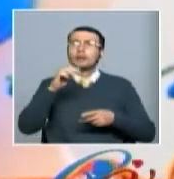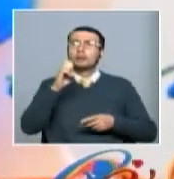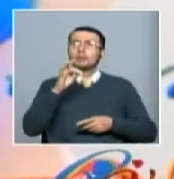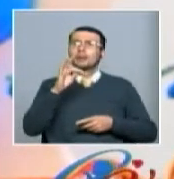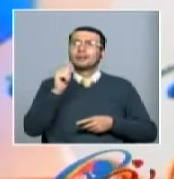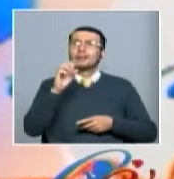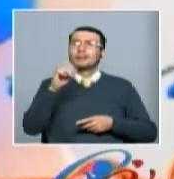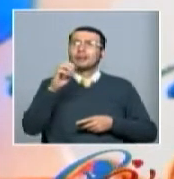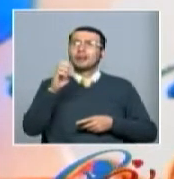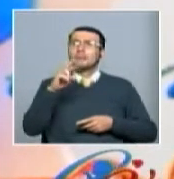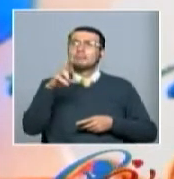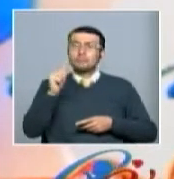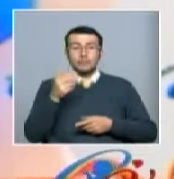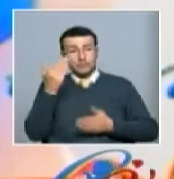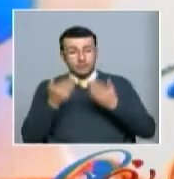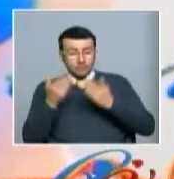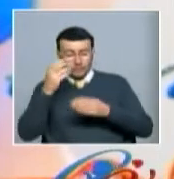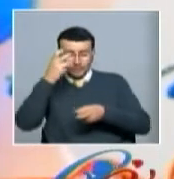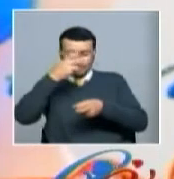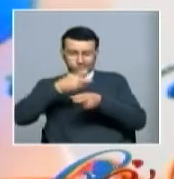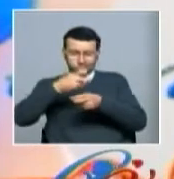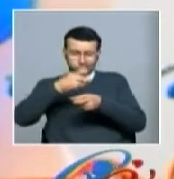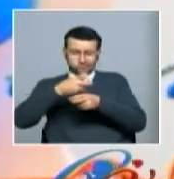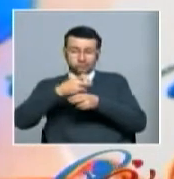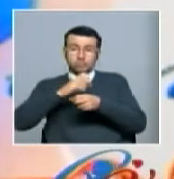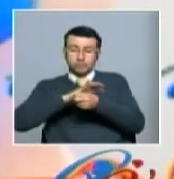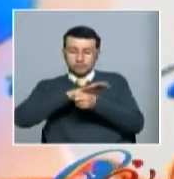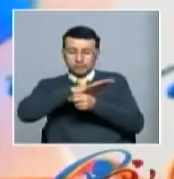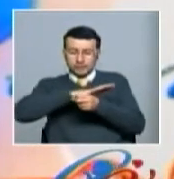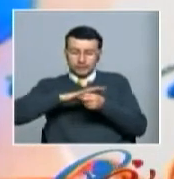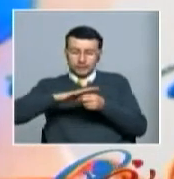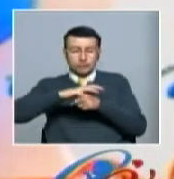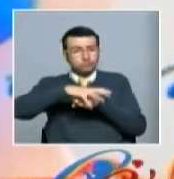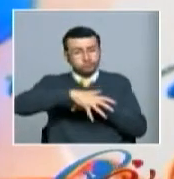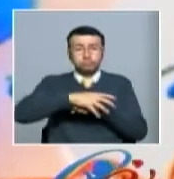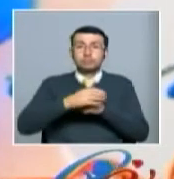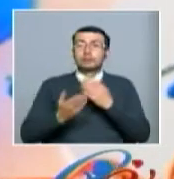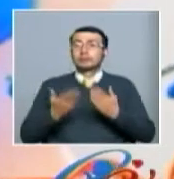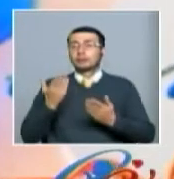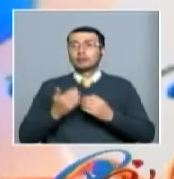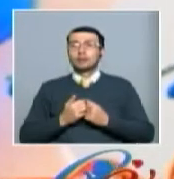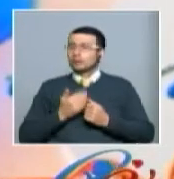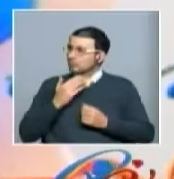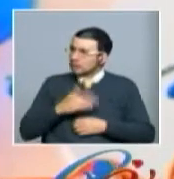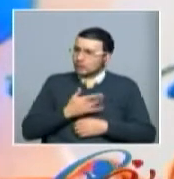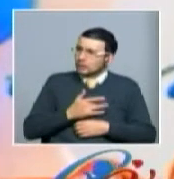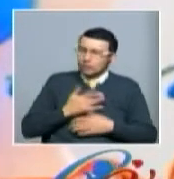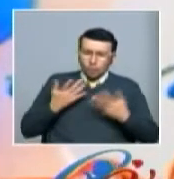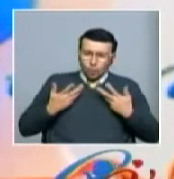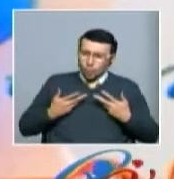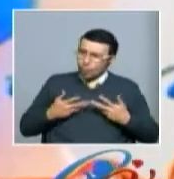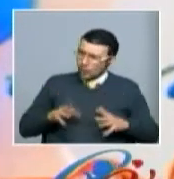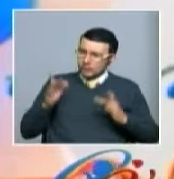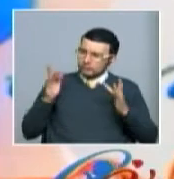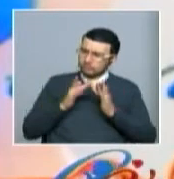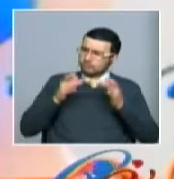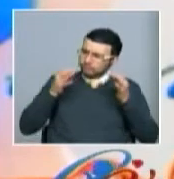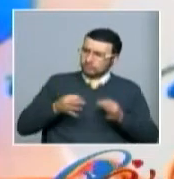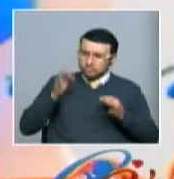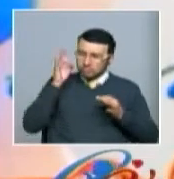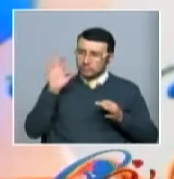raíz comprimida, ¿no? Ese es el. Es decir, el síntoma, en cualquier parte se puede presentar esa hernia. Ahí